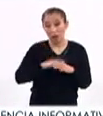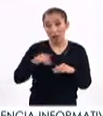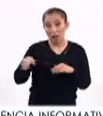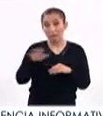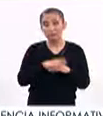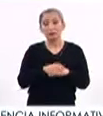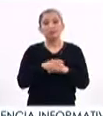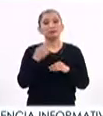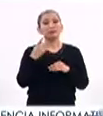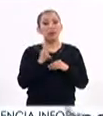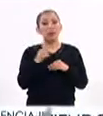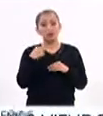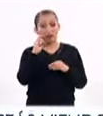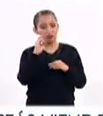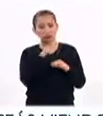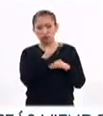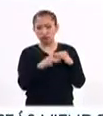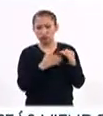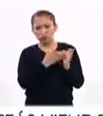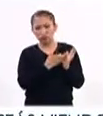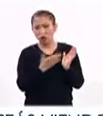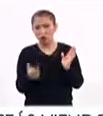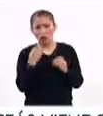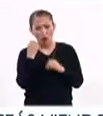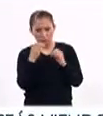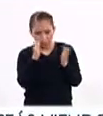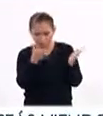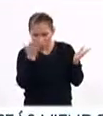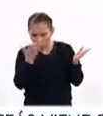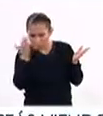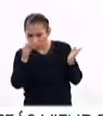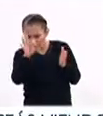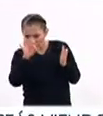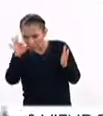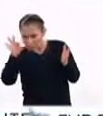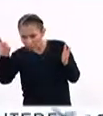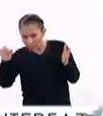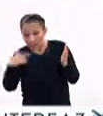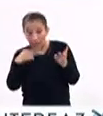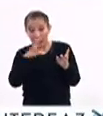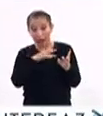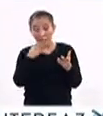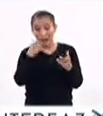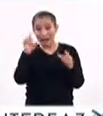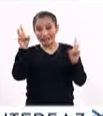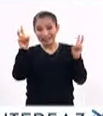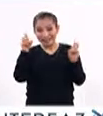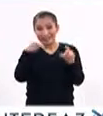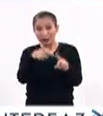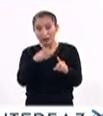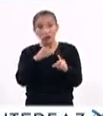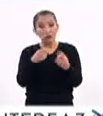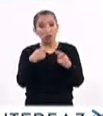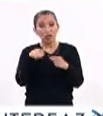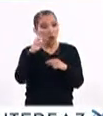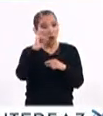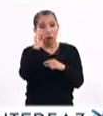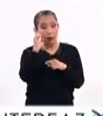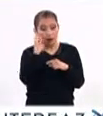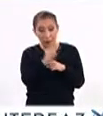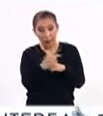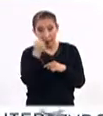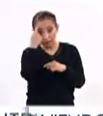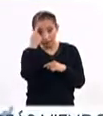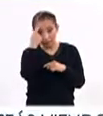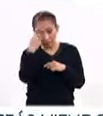más, pero se aventó yo creo que toda la obra completa de Borges y tiene referencias que yo ni siquiera las tenía registradas